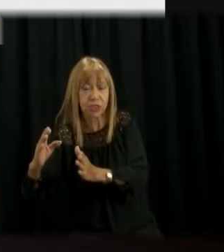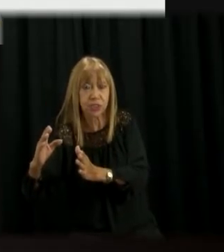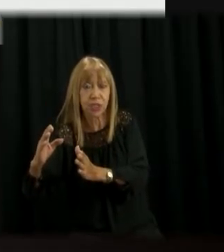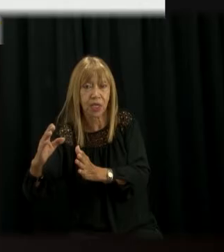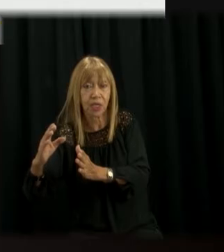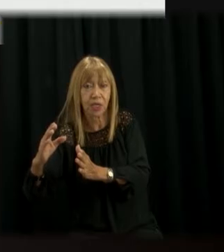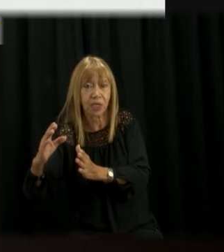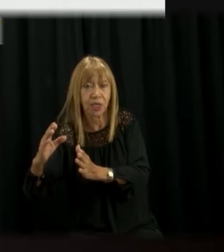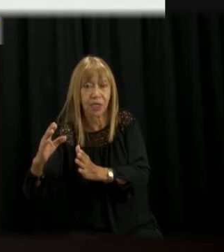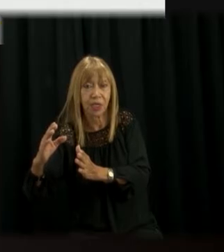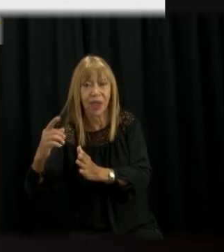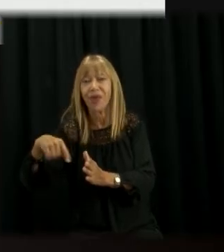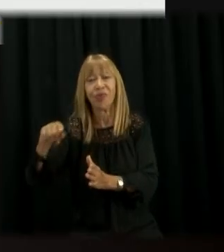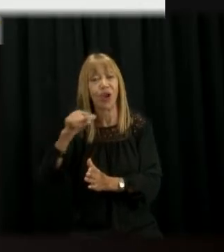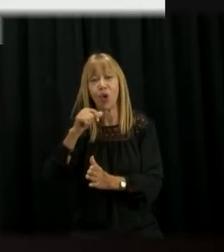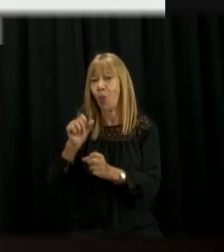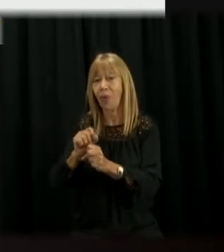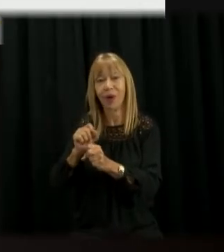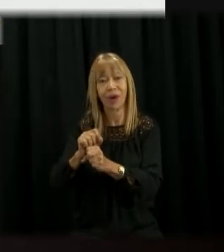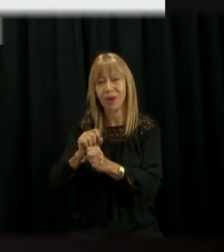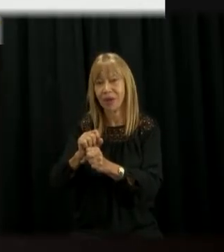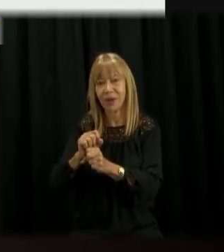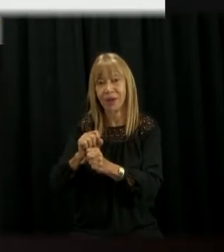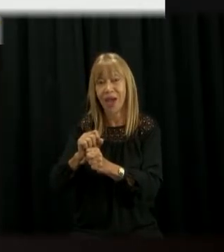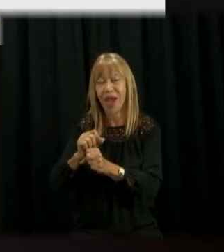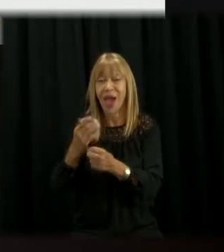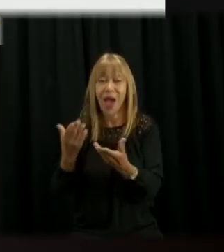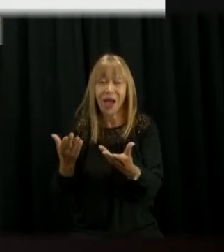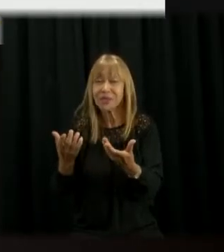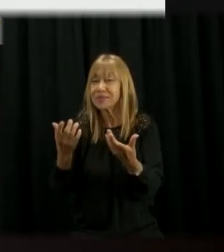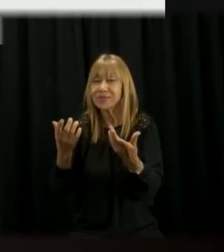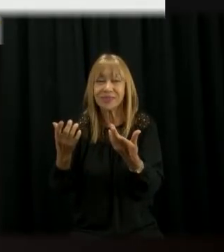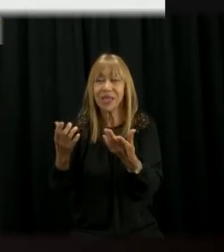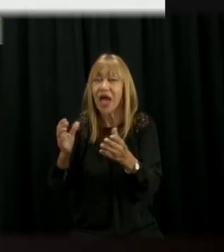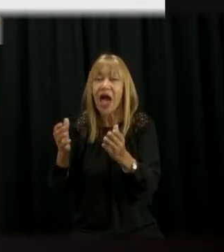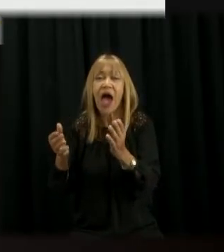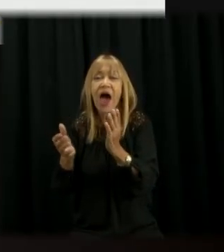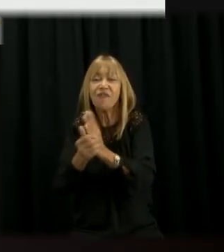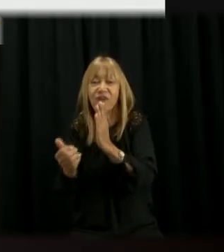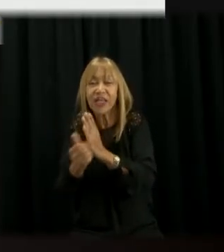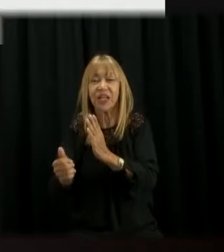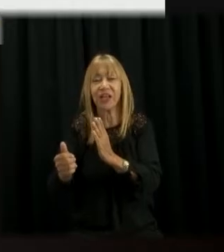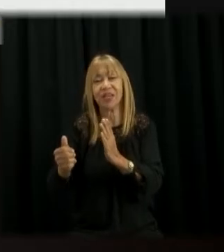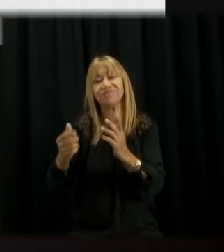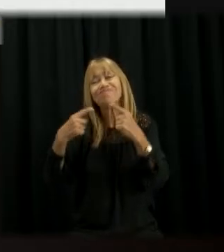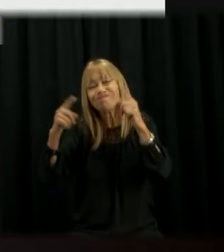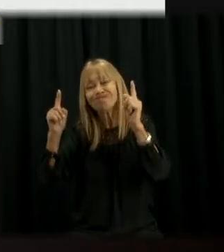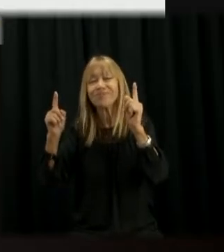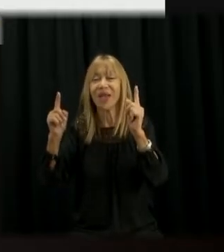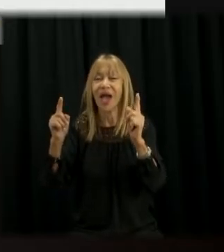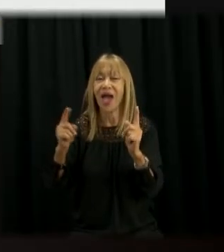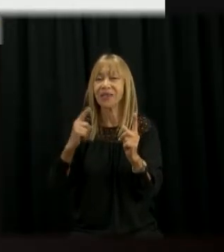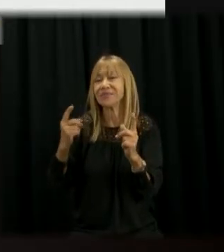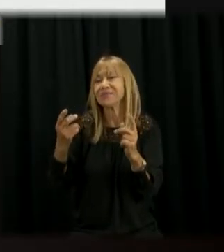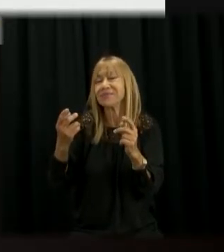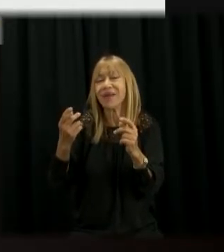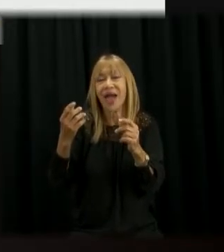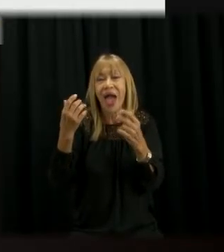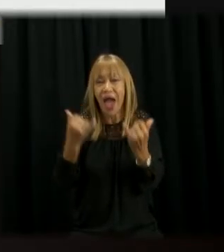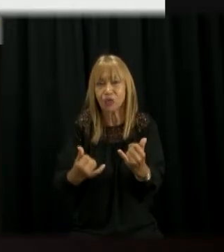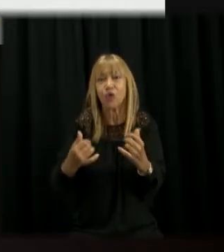la consultoría externa, ellos no están trabajando, no funcionan o no trabajan de una manera concisa y efectiva